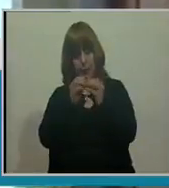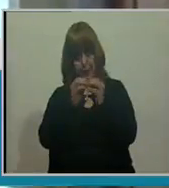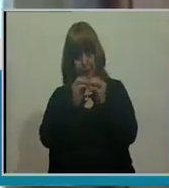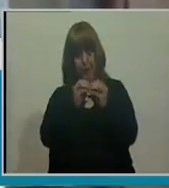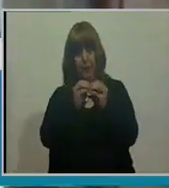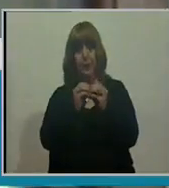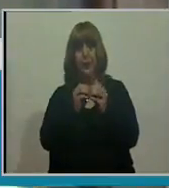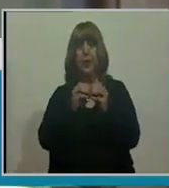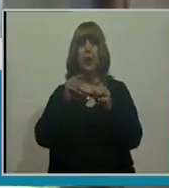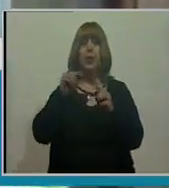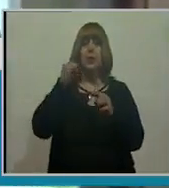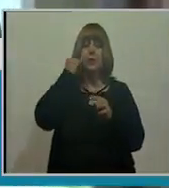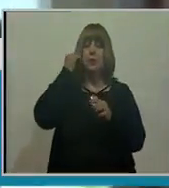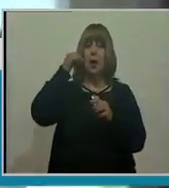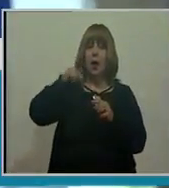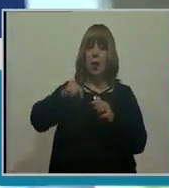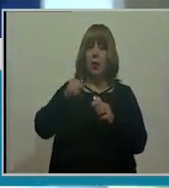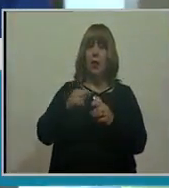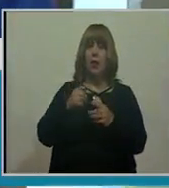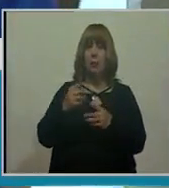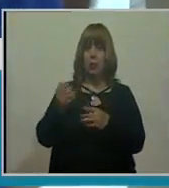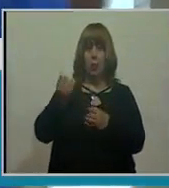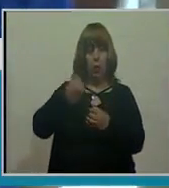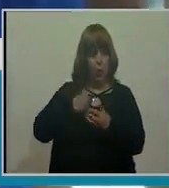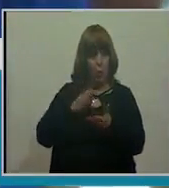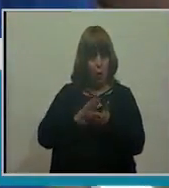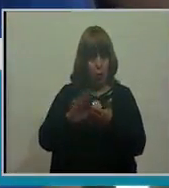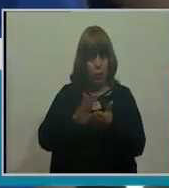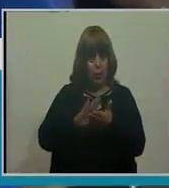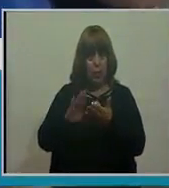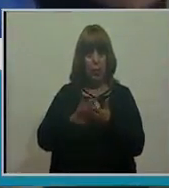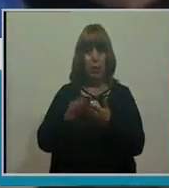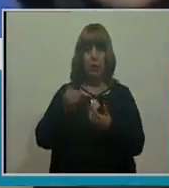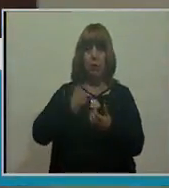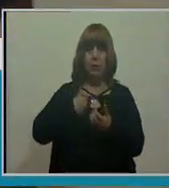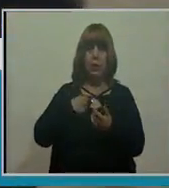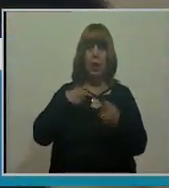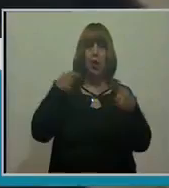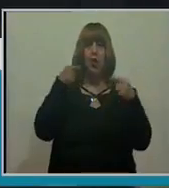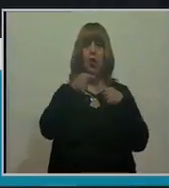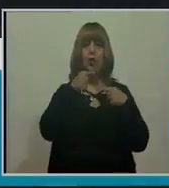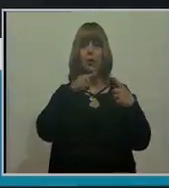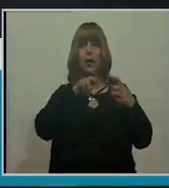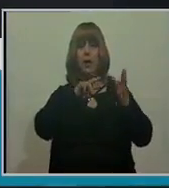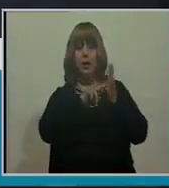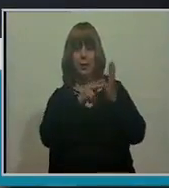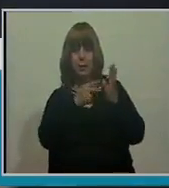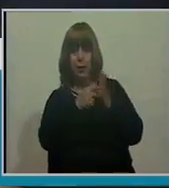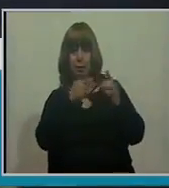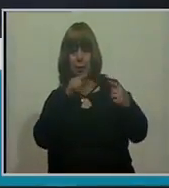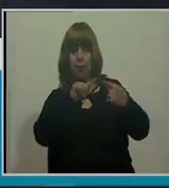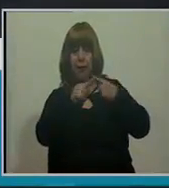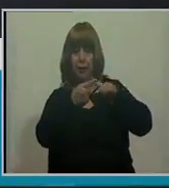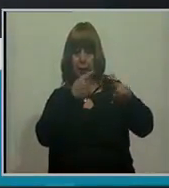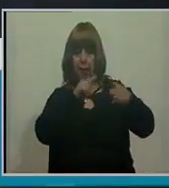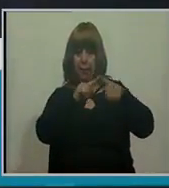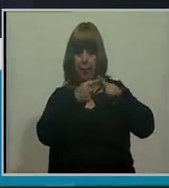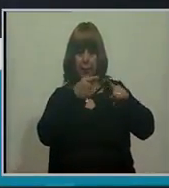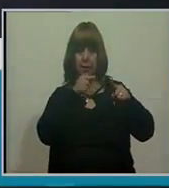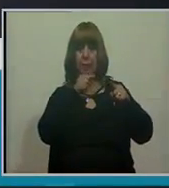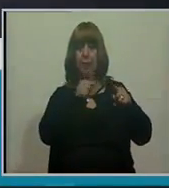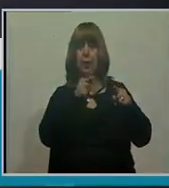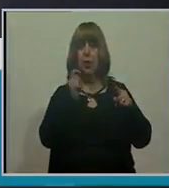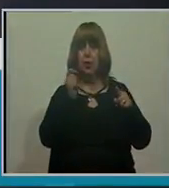conocimiento de que ha habido una nueva denuncia en contra de los intérpretes, pero ya esta vez por